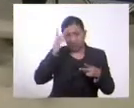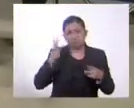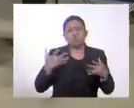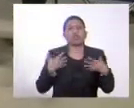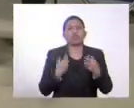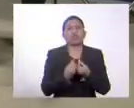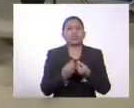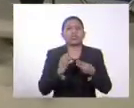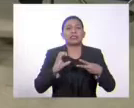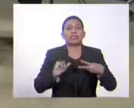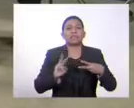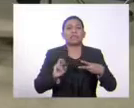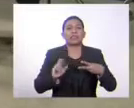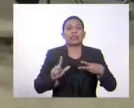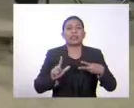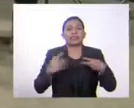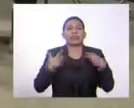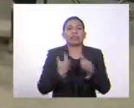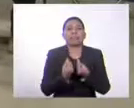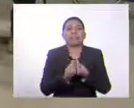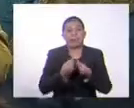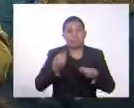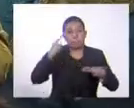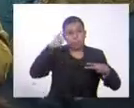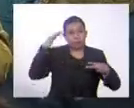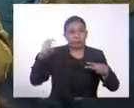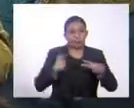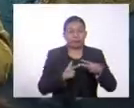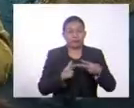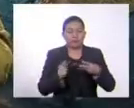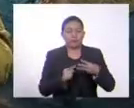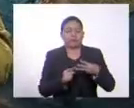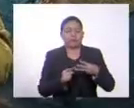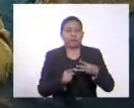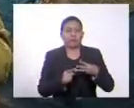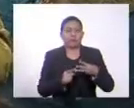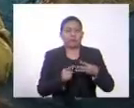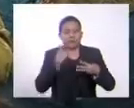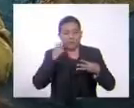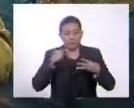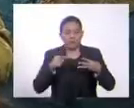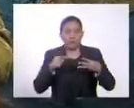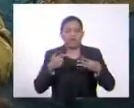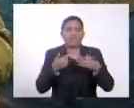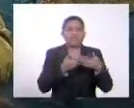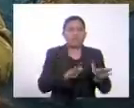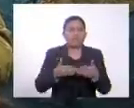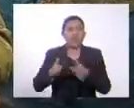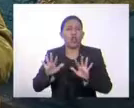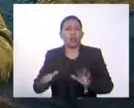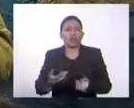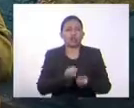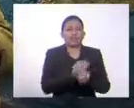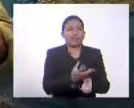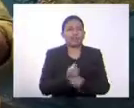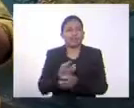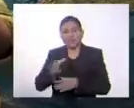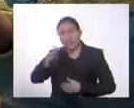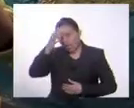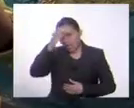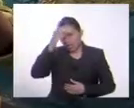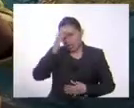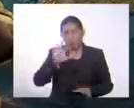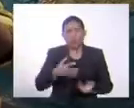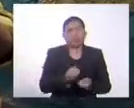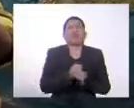entre ambas, entre primero cómo surgen los conceptos en la antigüedad clásica en Roma, en Atenas primero, luego en Roma, y cómo